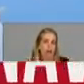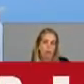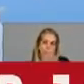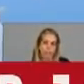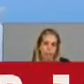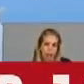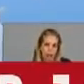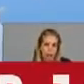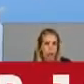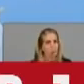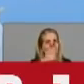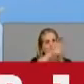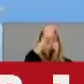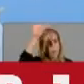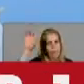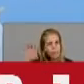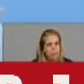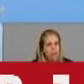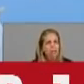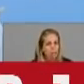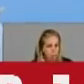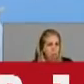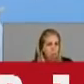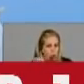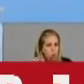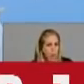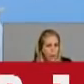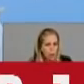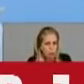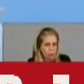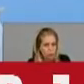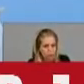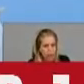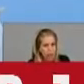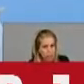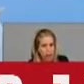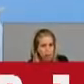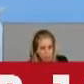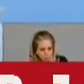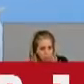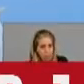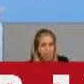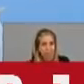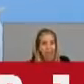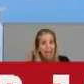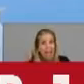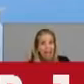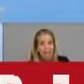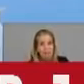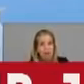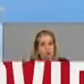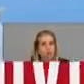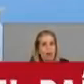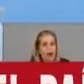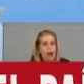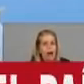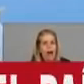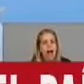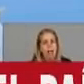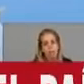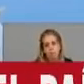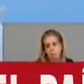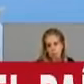son discusiones sobre si funcionó o no funcionó, si había que hacer una cuarentena tan dura o no había que hacer una cuarentena tan dura, yo que en